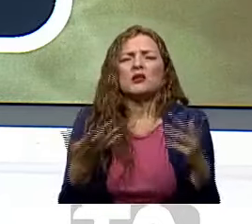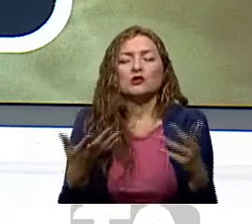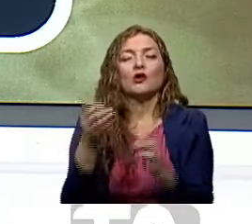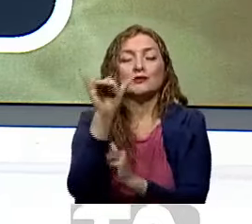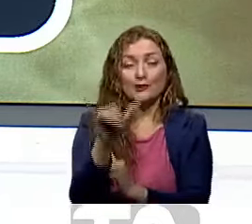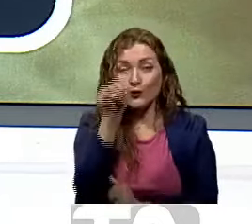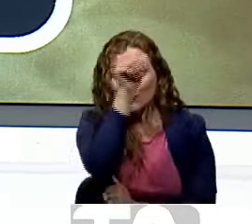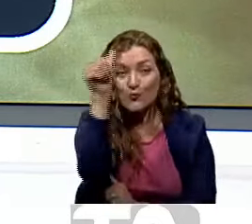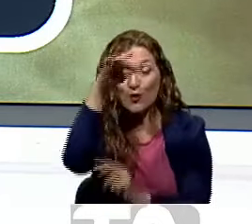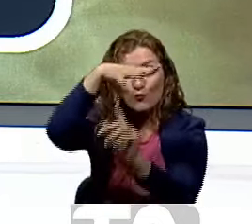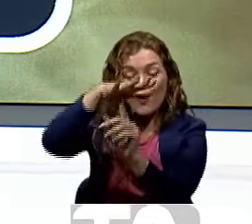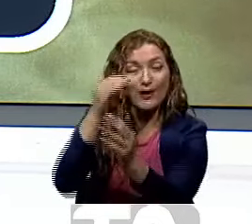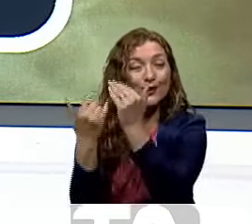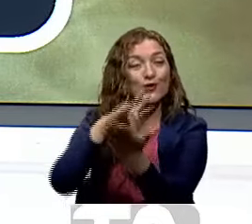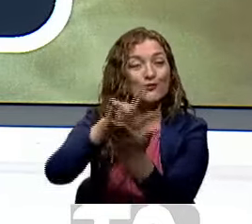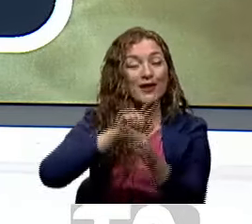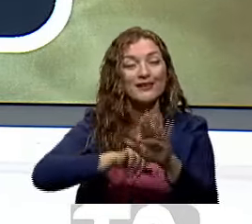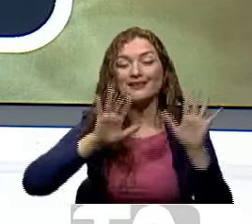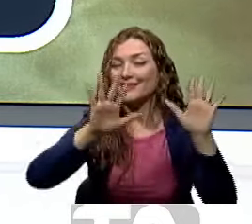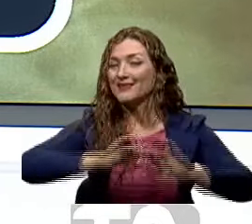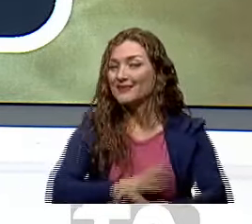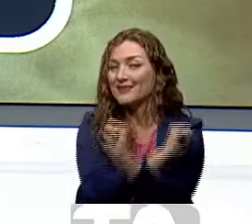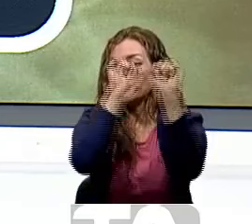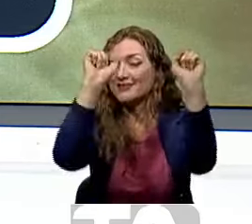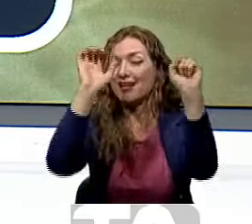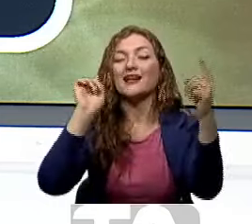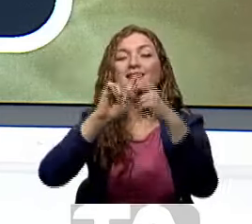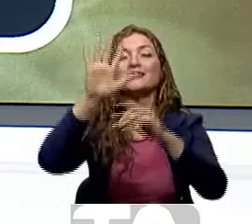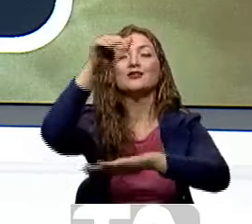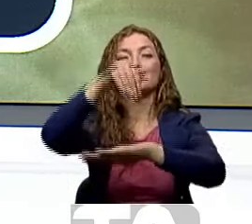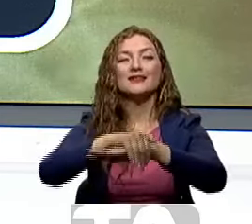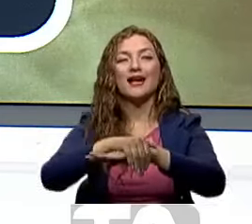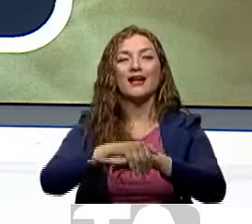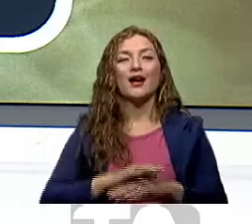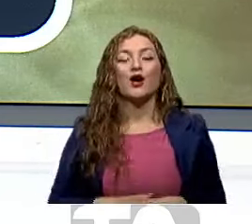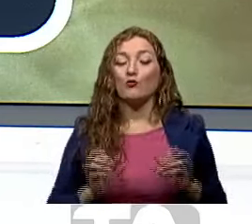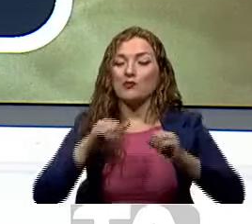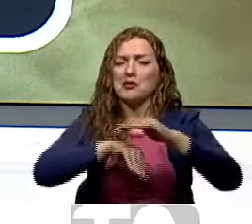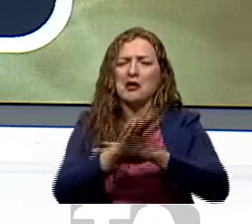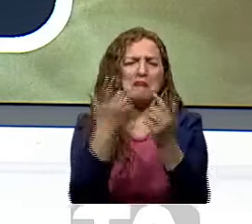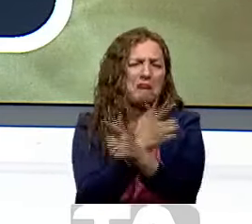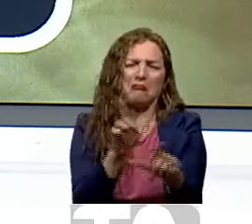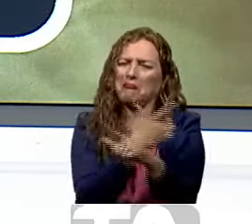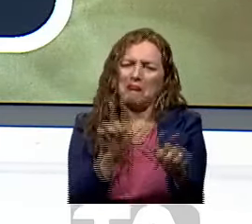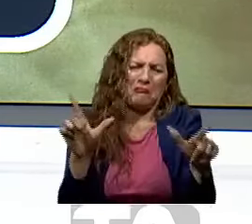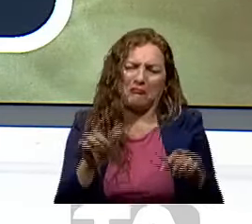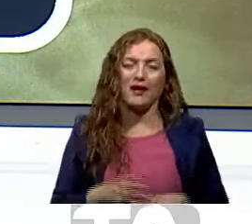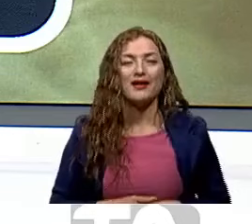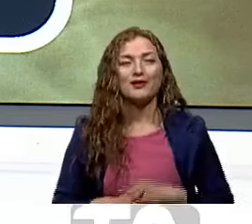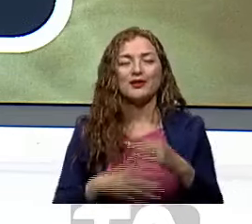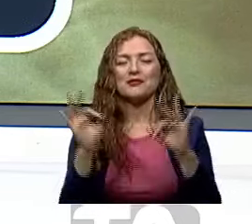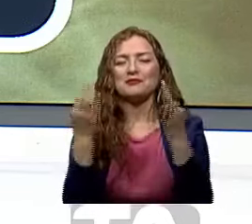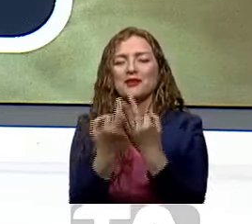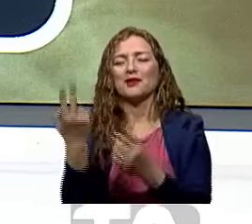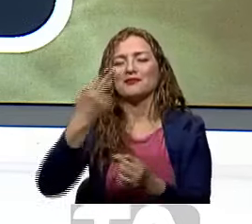Parque Bicentenario de 10 de la mañana a 5 de la tarde. Así que por favor, la entrada libre, un evento para toda la